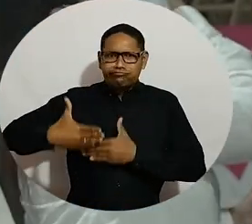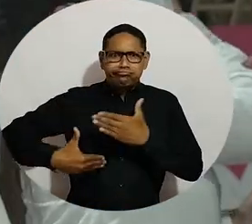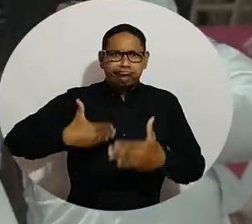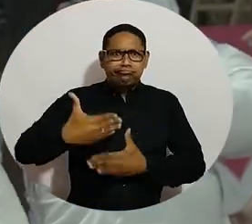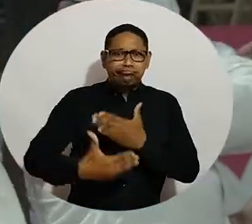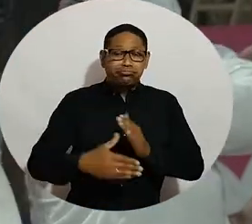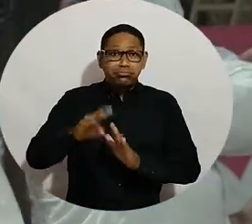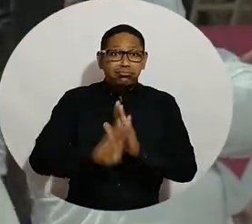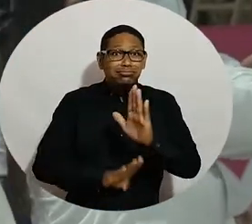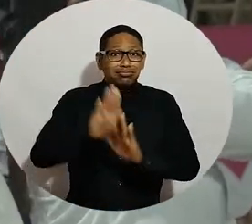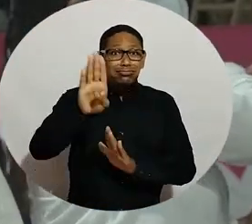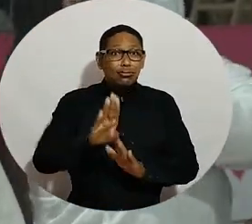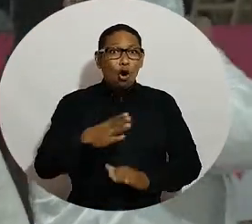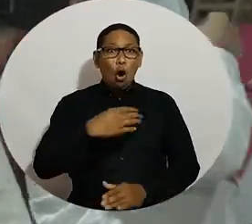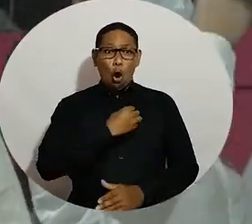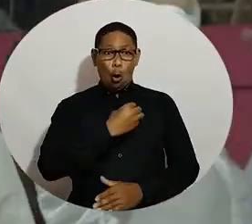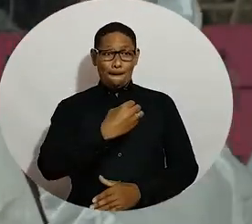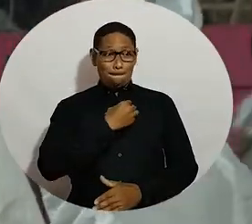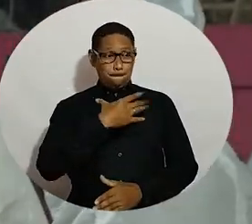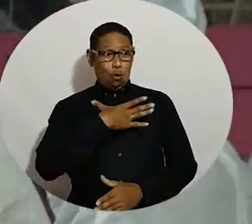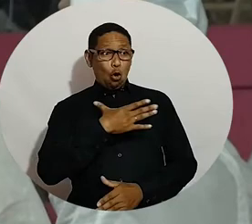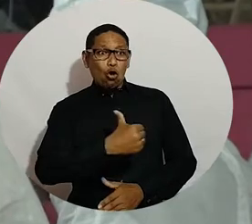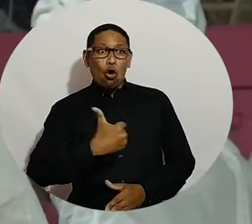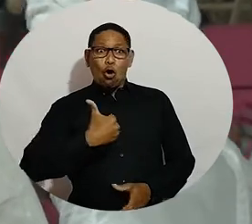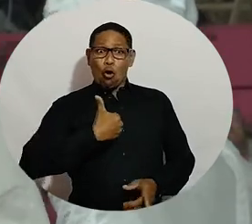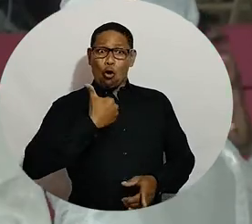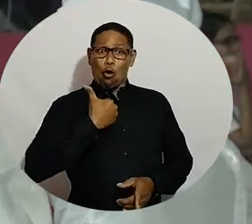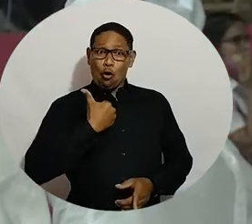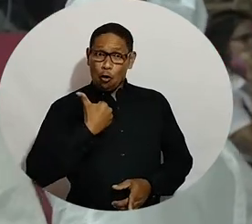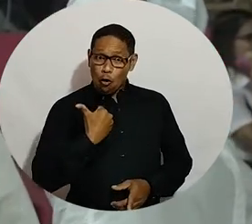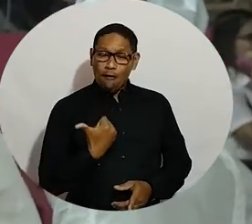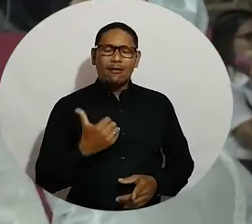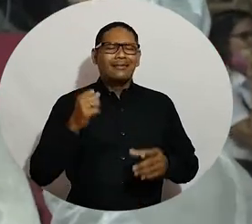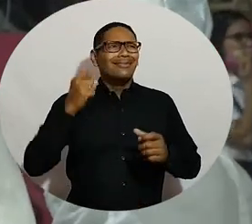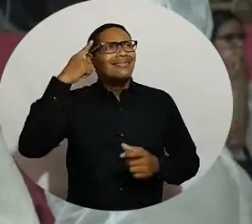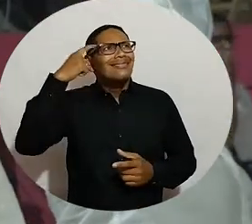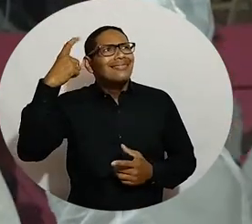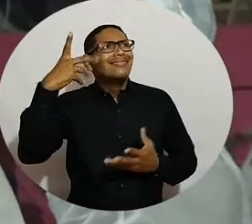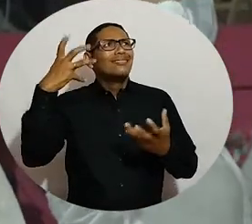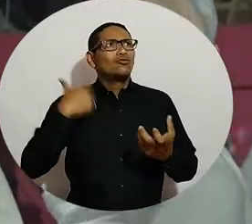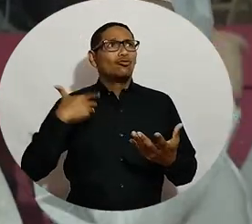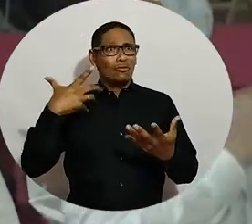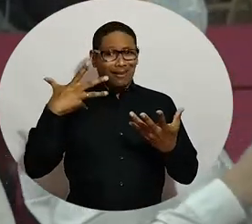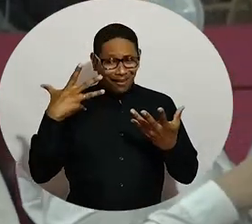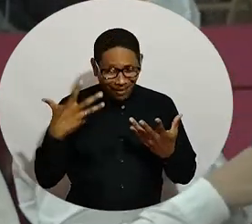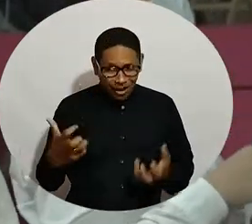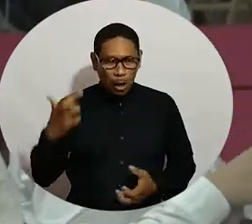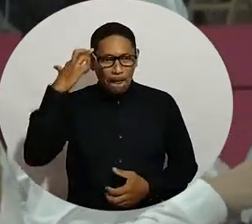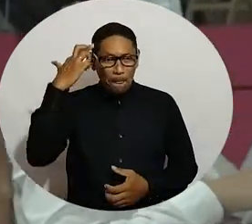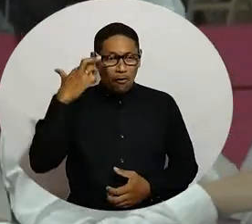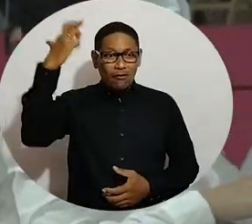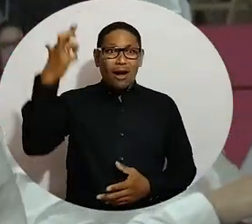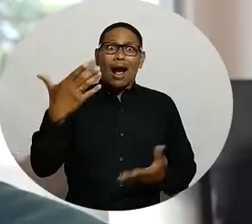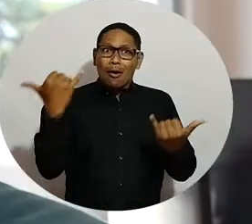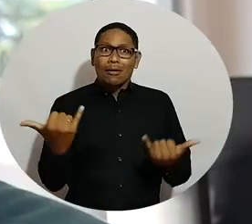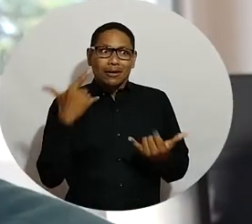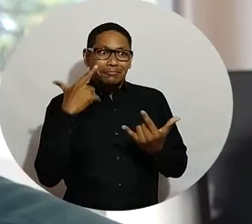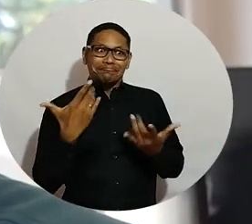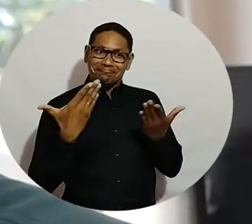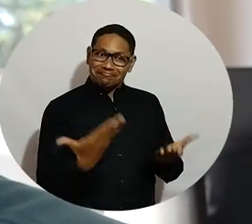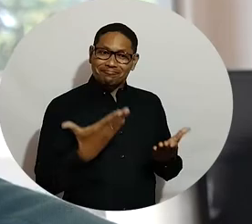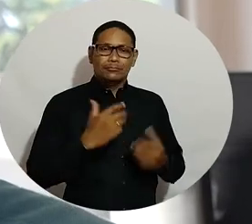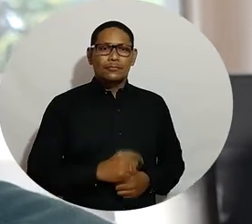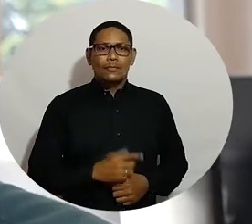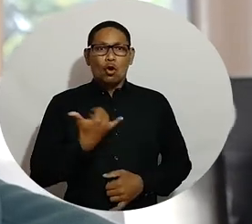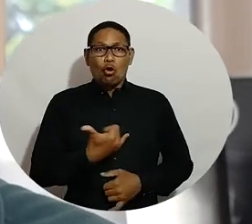progreso y oportunidades para todos aquellos jóvenes que soñaron y que han soñado en ser profesionales, aquí está la oportunidad.